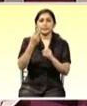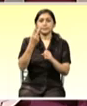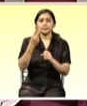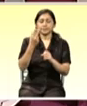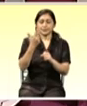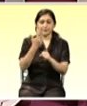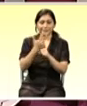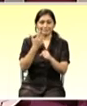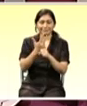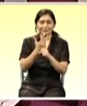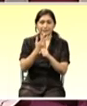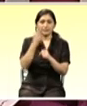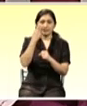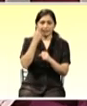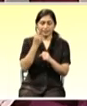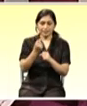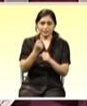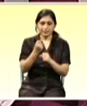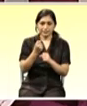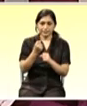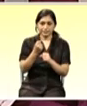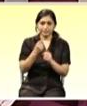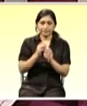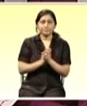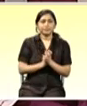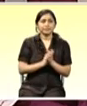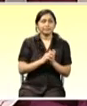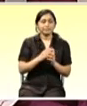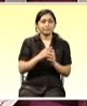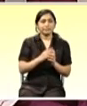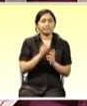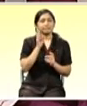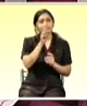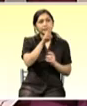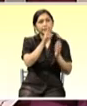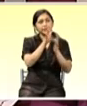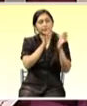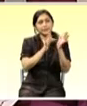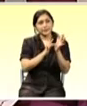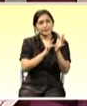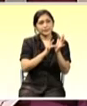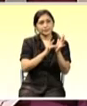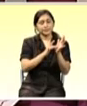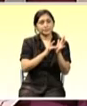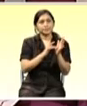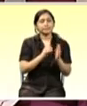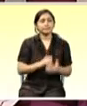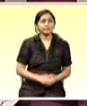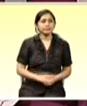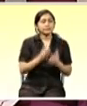al tercer día de la novena. Nos dirigimos al Señor y le decimos: